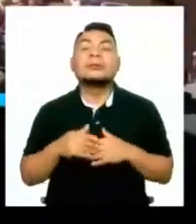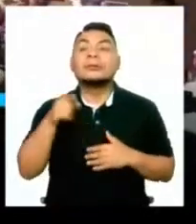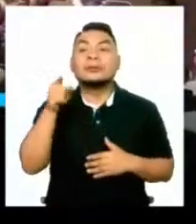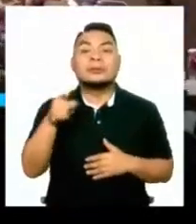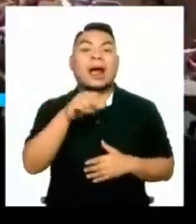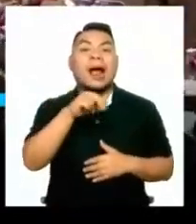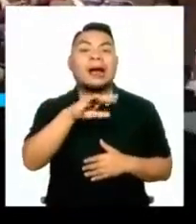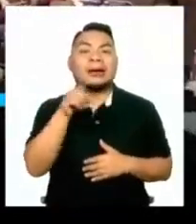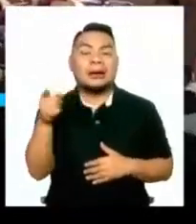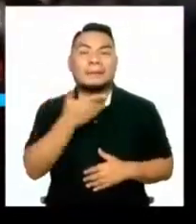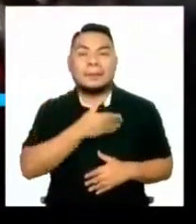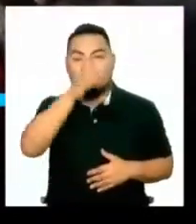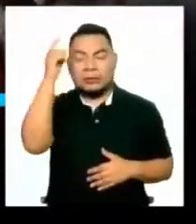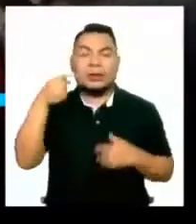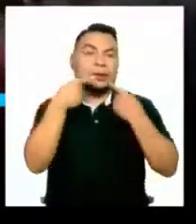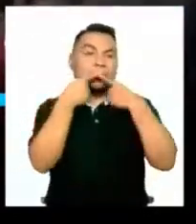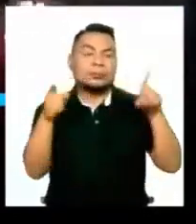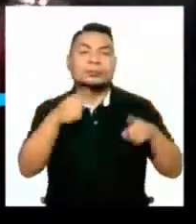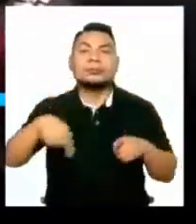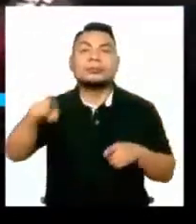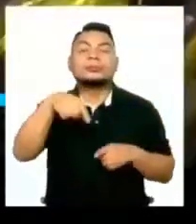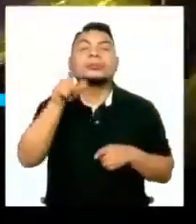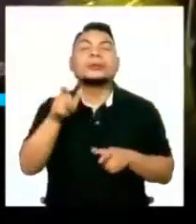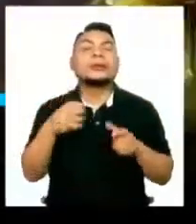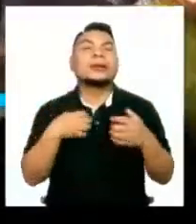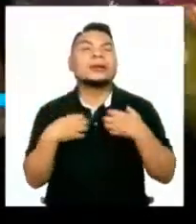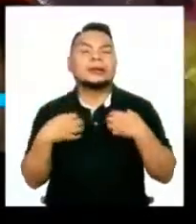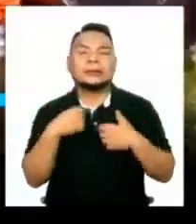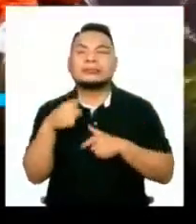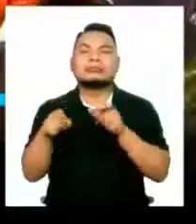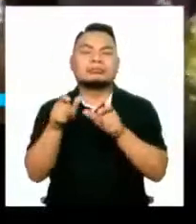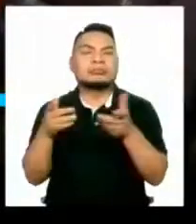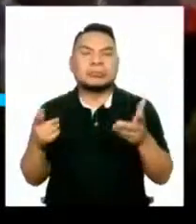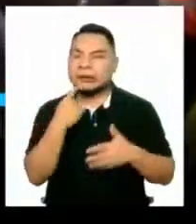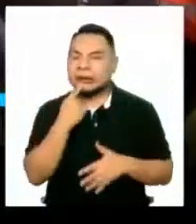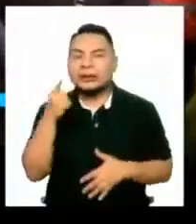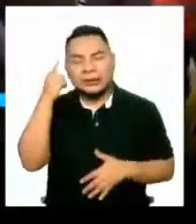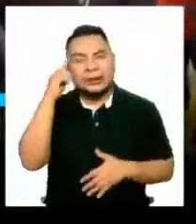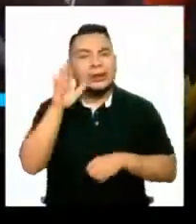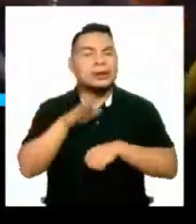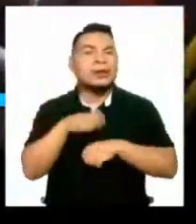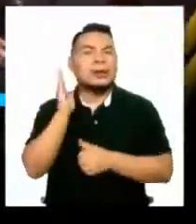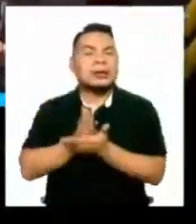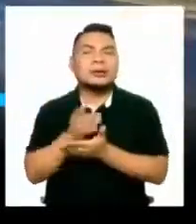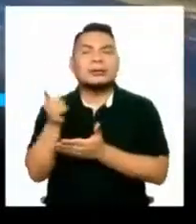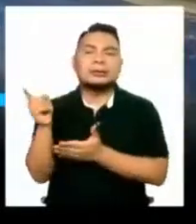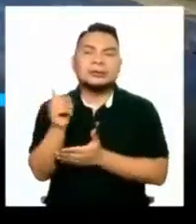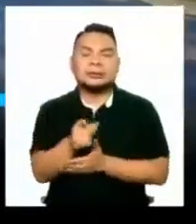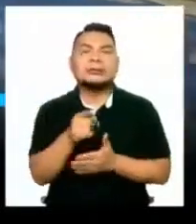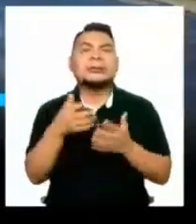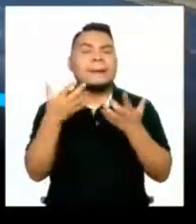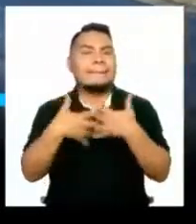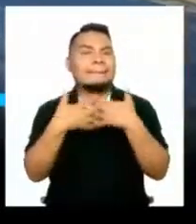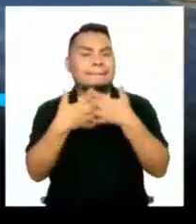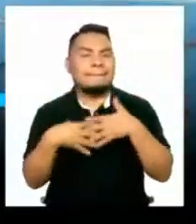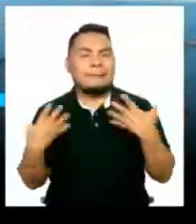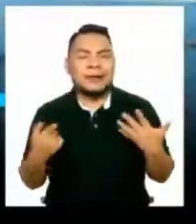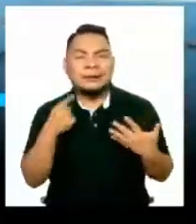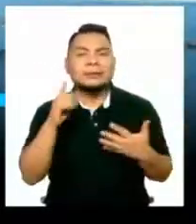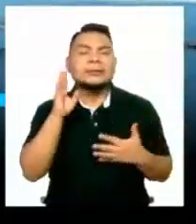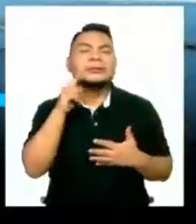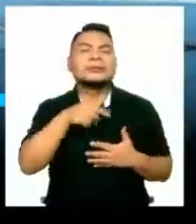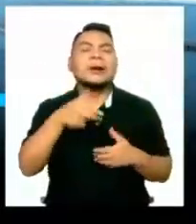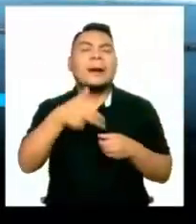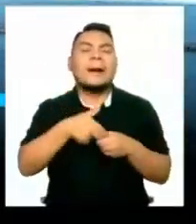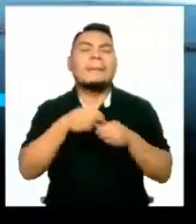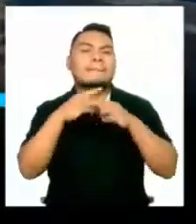el presidente Pedro Castillo envió mensaje a sus críticos. El mandatario aseguró que sancionará y condenará a las empresas que contaminen el